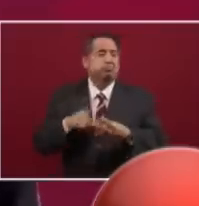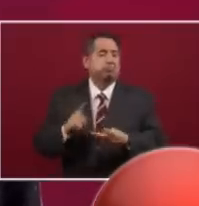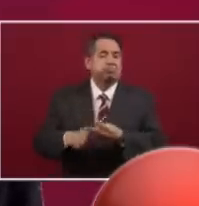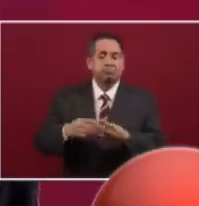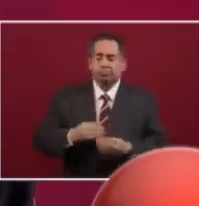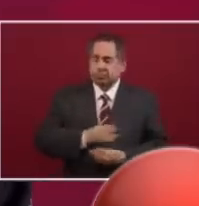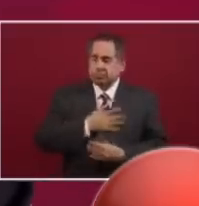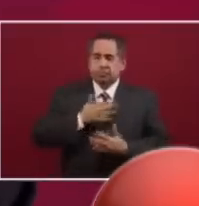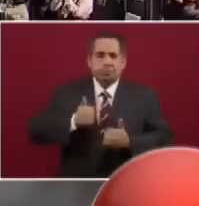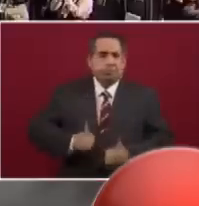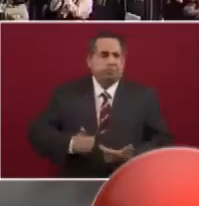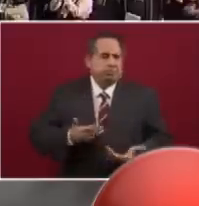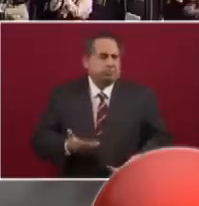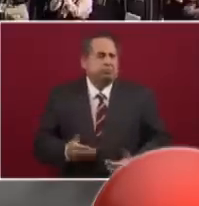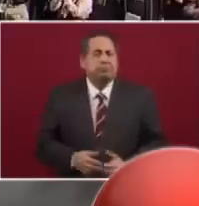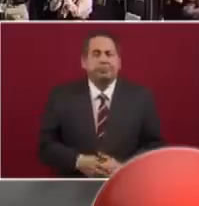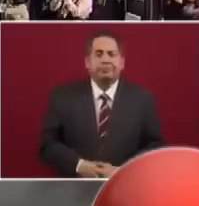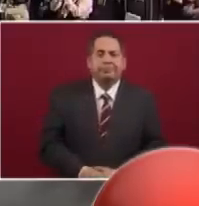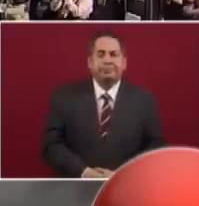bienestar.